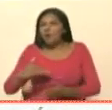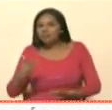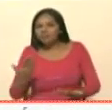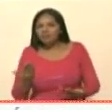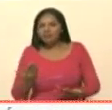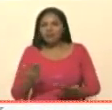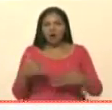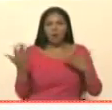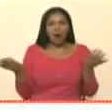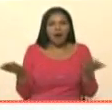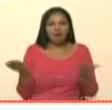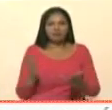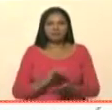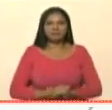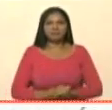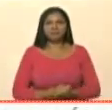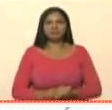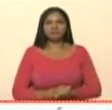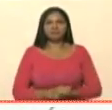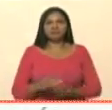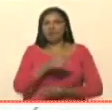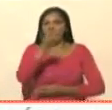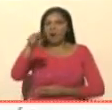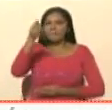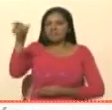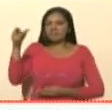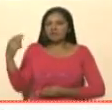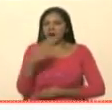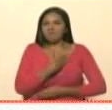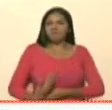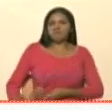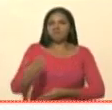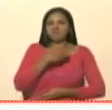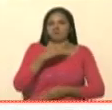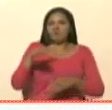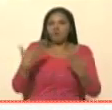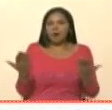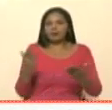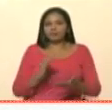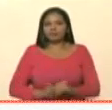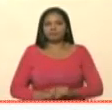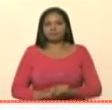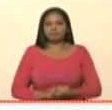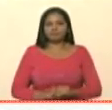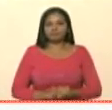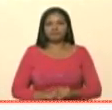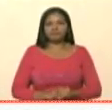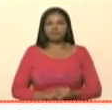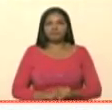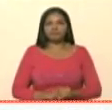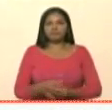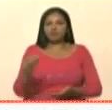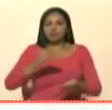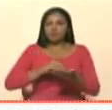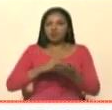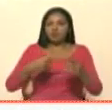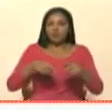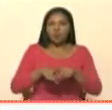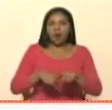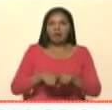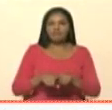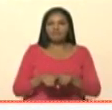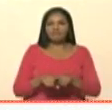irán? ¿De cuál de estos bandidos del autoproclamado? Y por otro lado, ponen un falso